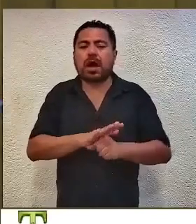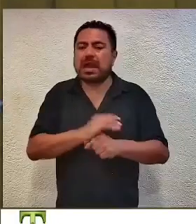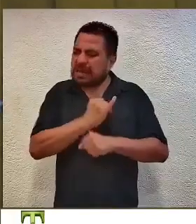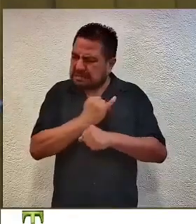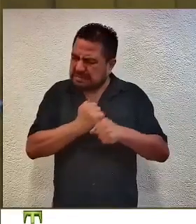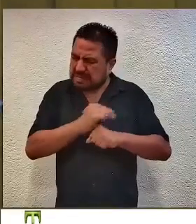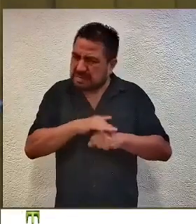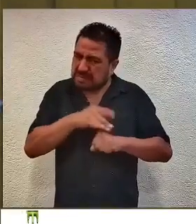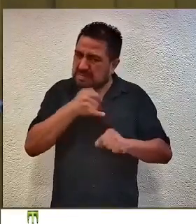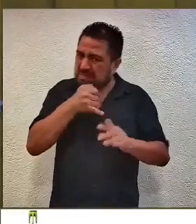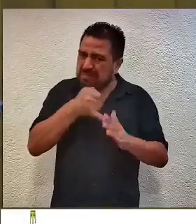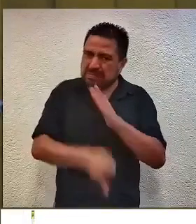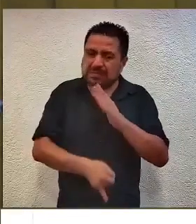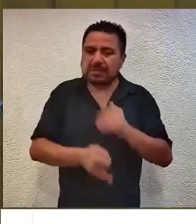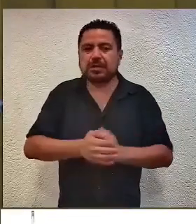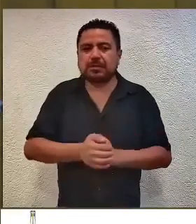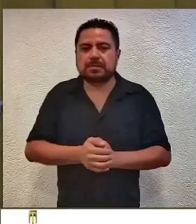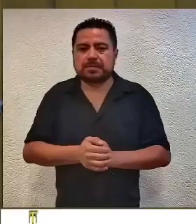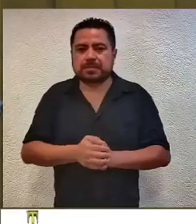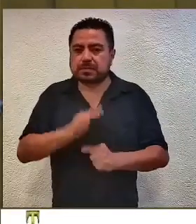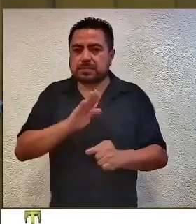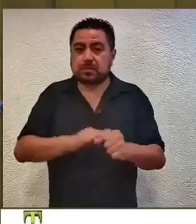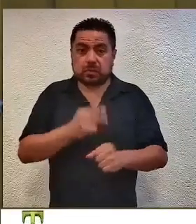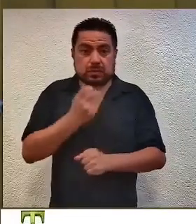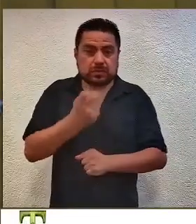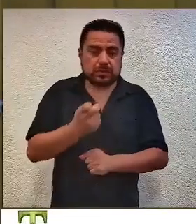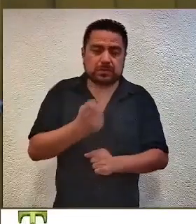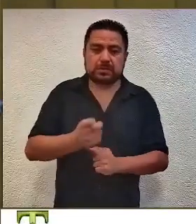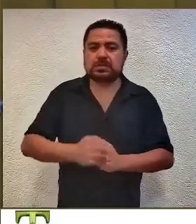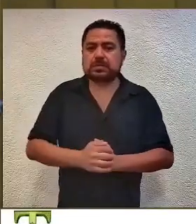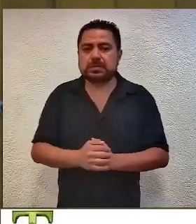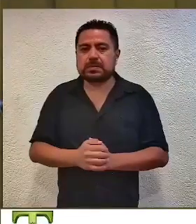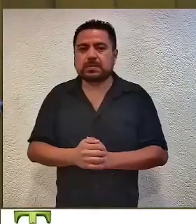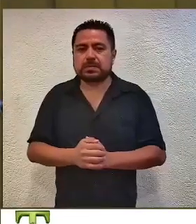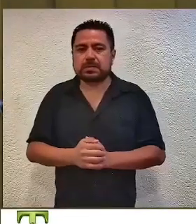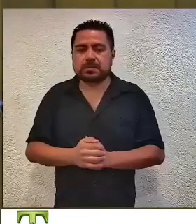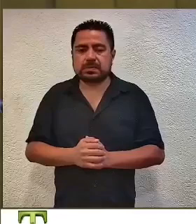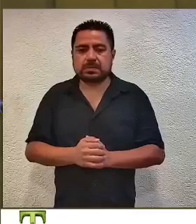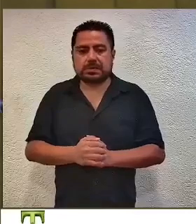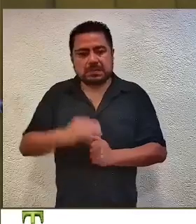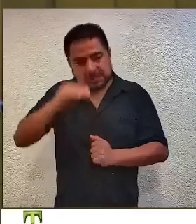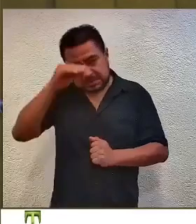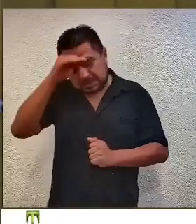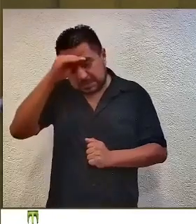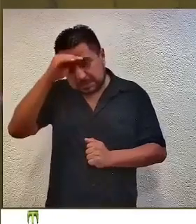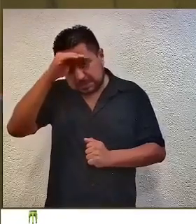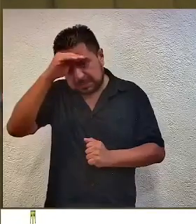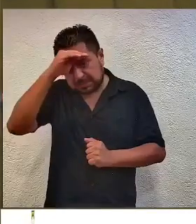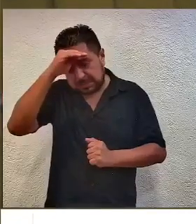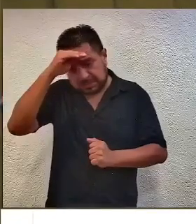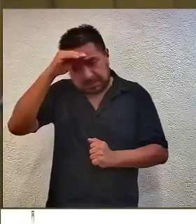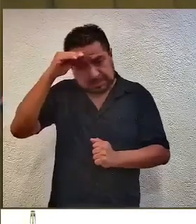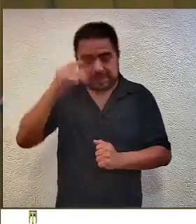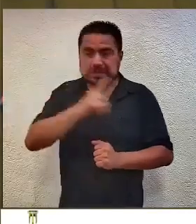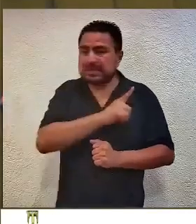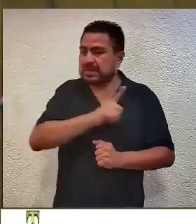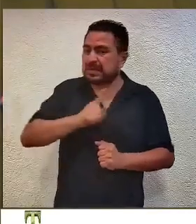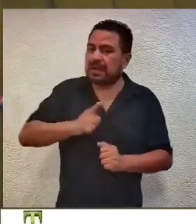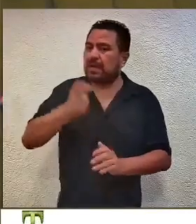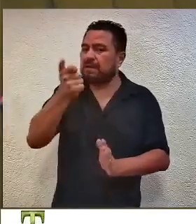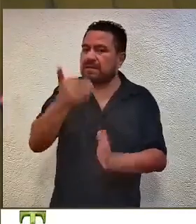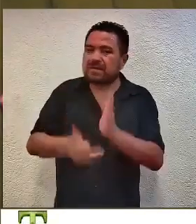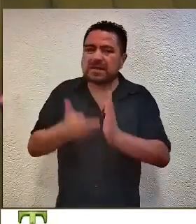análisis. Es por ello que se optó que primeramente se abordaría el estudio relativo a la falta